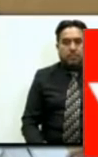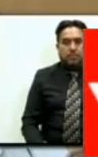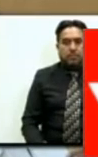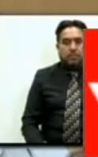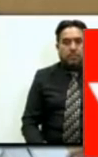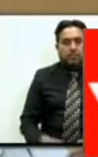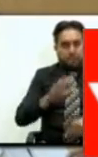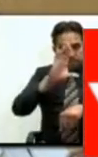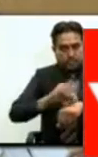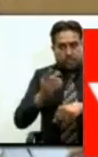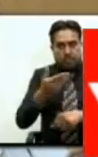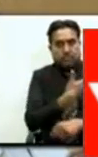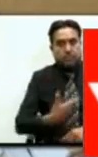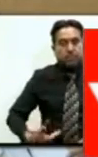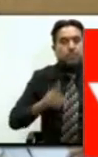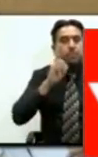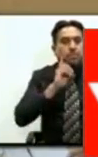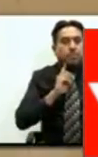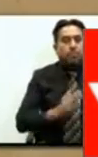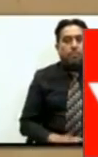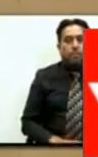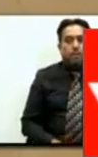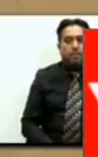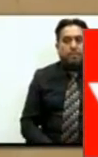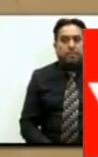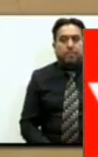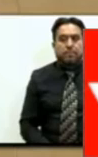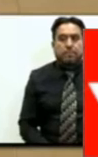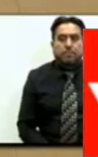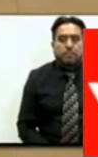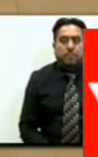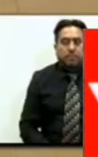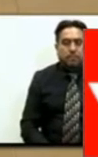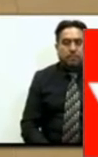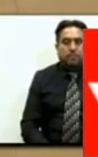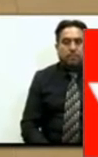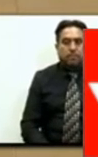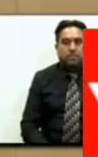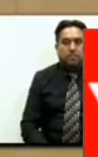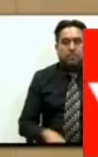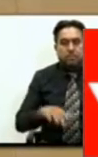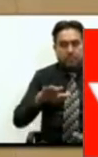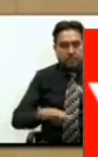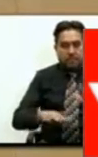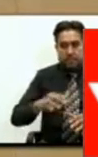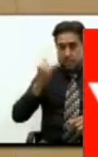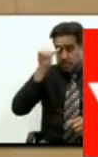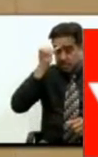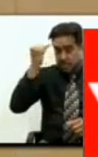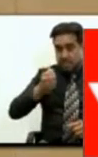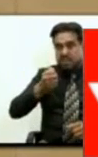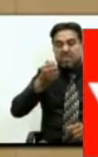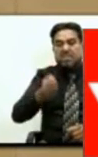si con su venia la diputada presidenta quizás tendremos diferentes conceptos de lo que